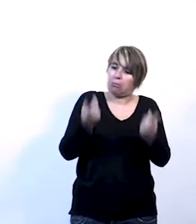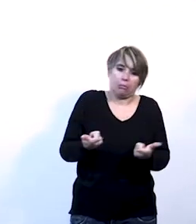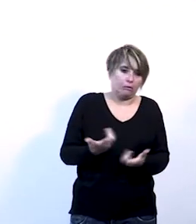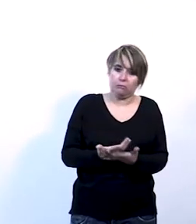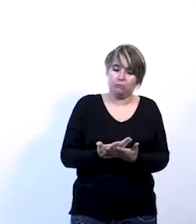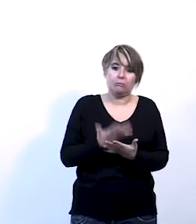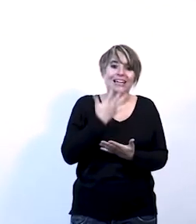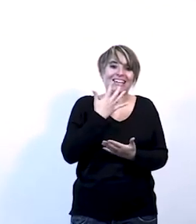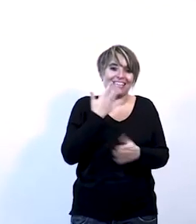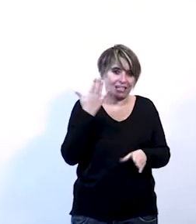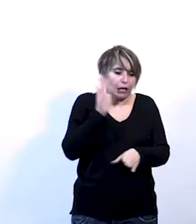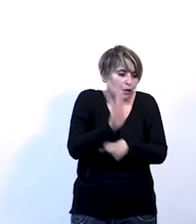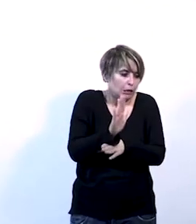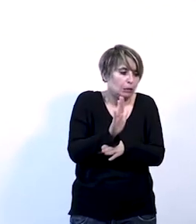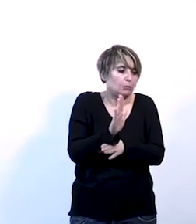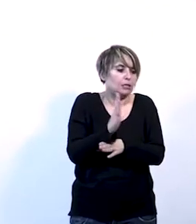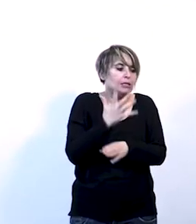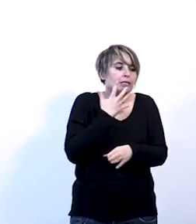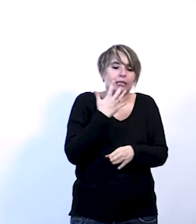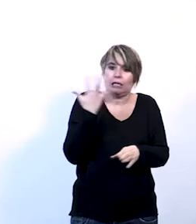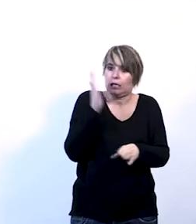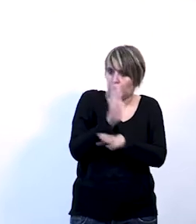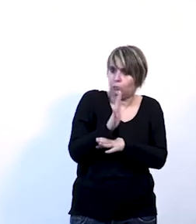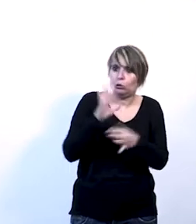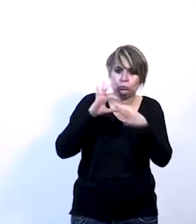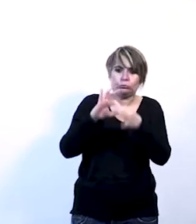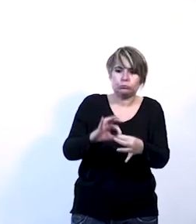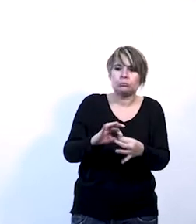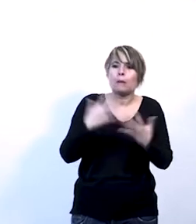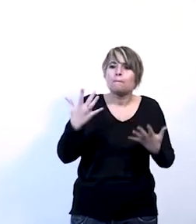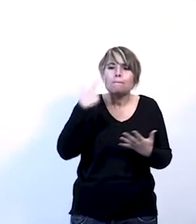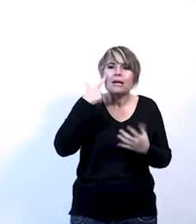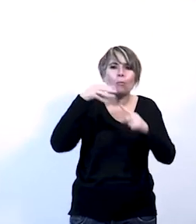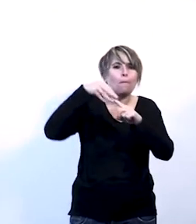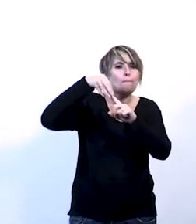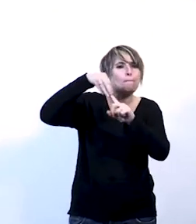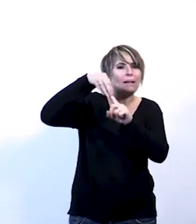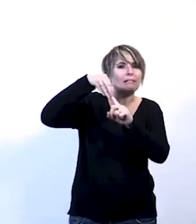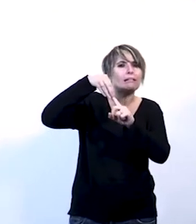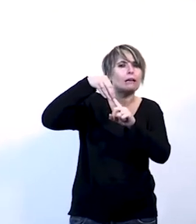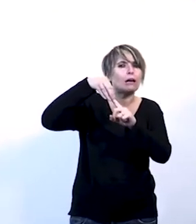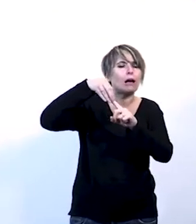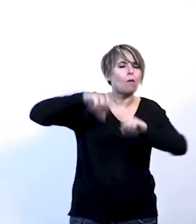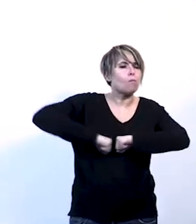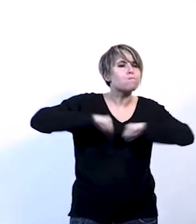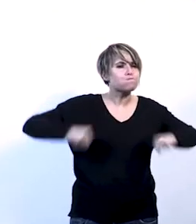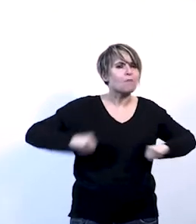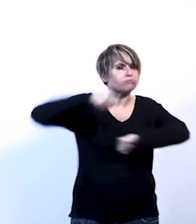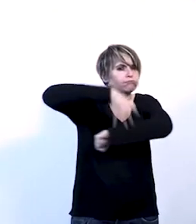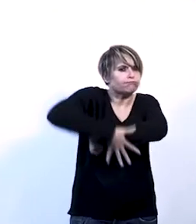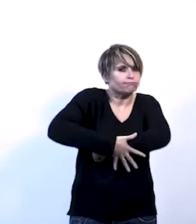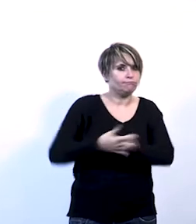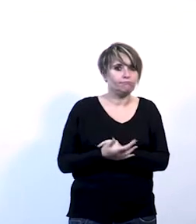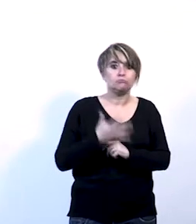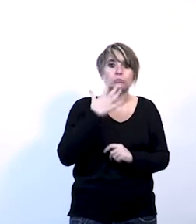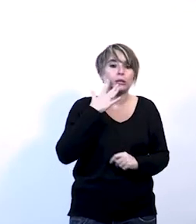Hay unos ejemplos que sí que pueda que uno hablar de ellos, pero es un patriarcado que está bastante bien sentado. En el caso